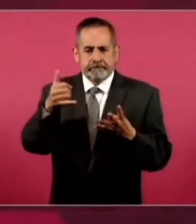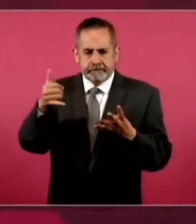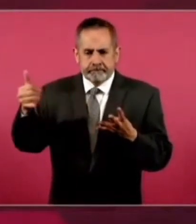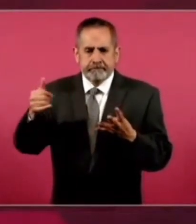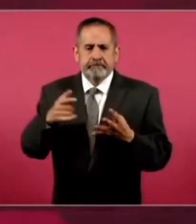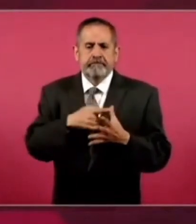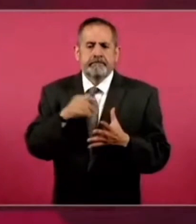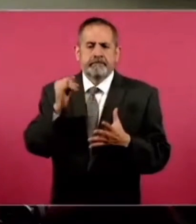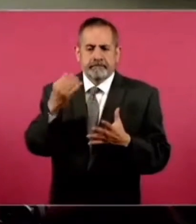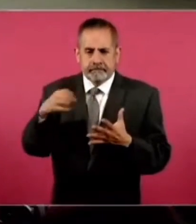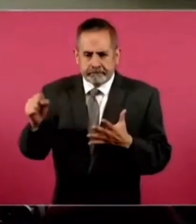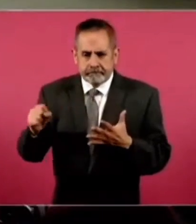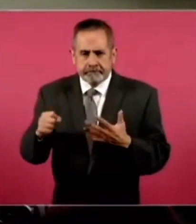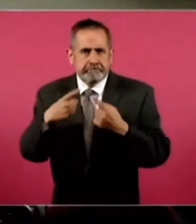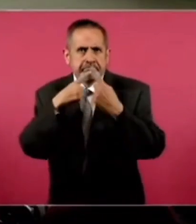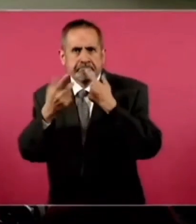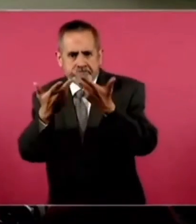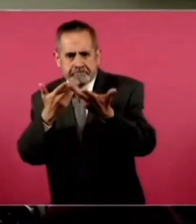Seguro Social.